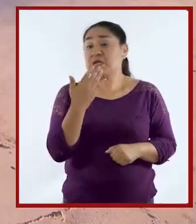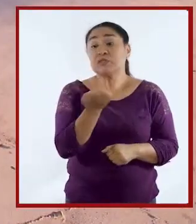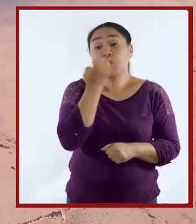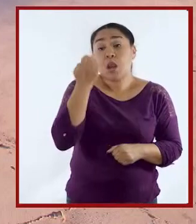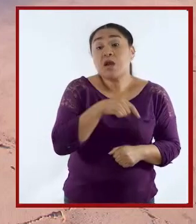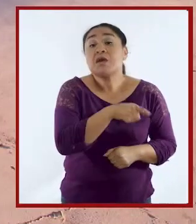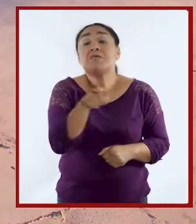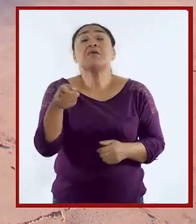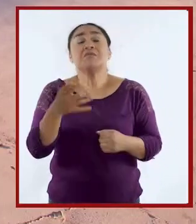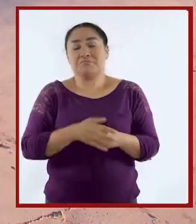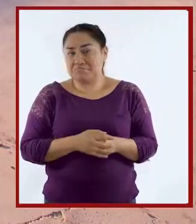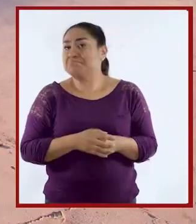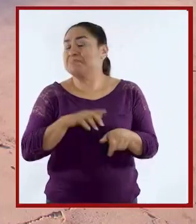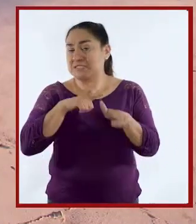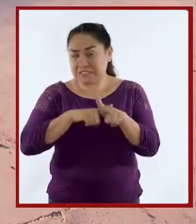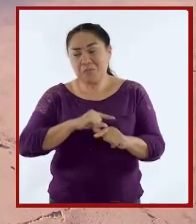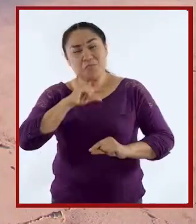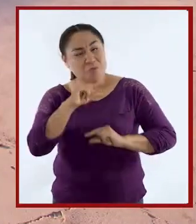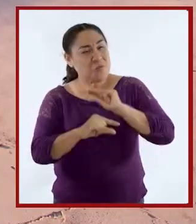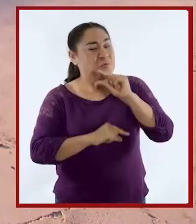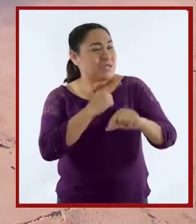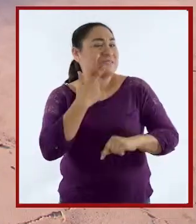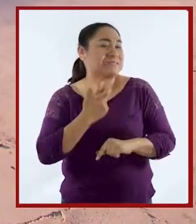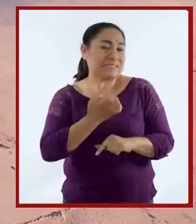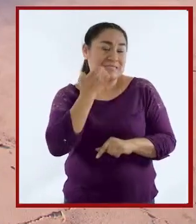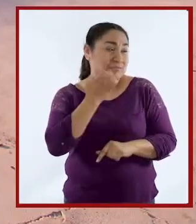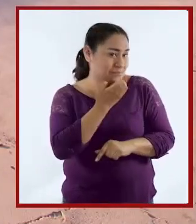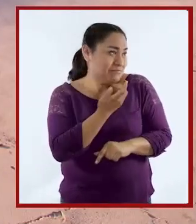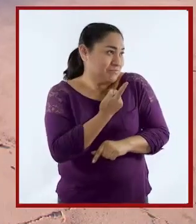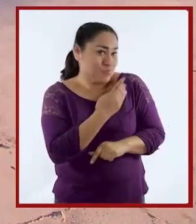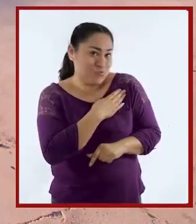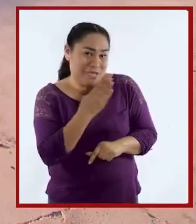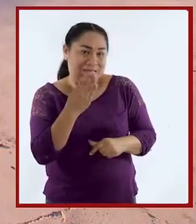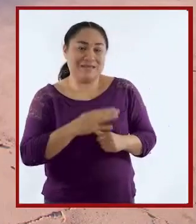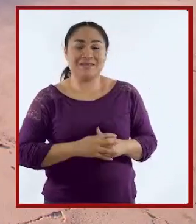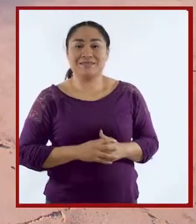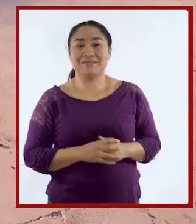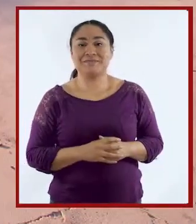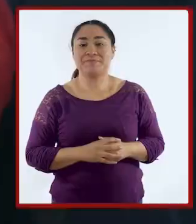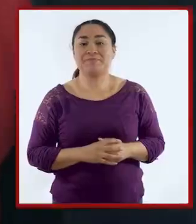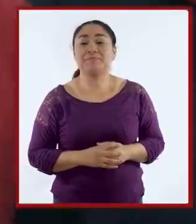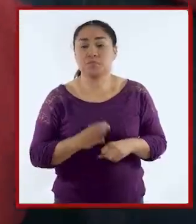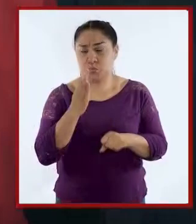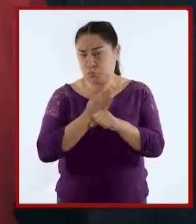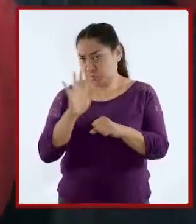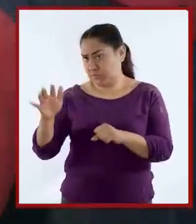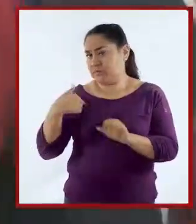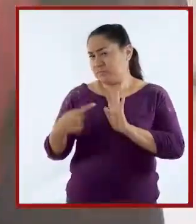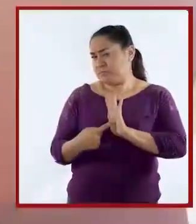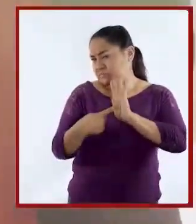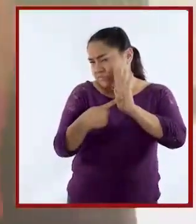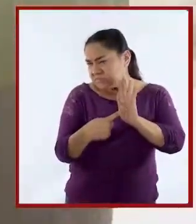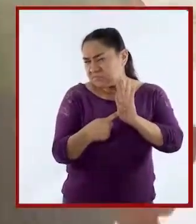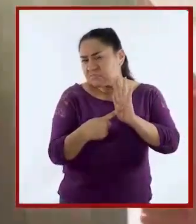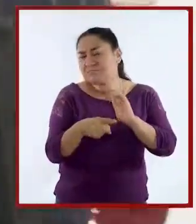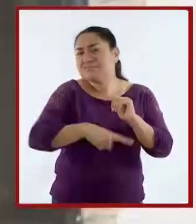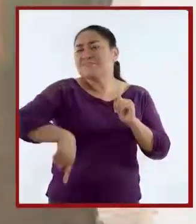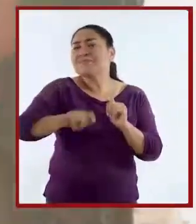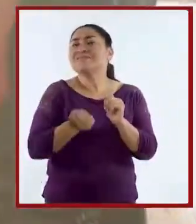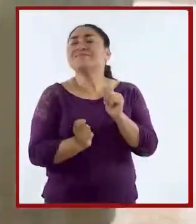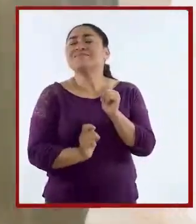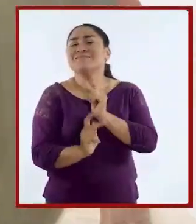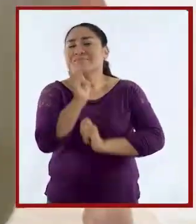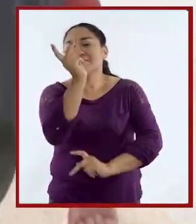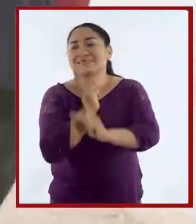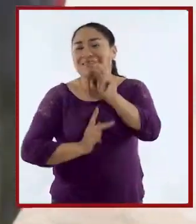profe. ¿Qué dice la escuela? Adelante, está trabajando. Así me gusta. Así es, qué bueno. Quiero mostrarle lo que tenemos aquí